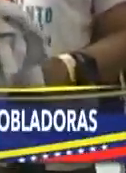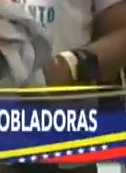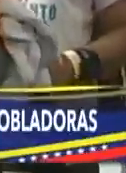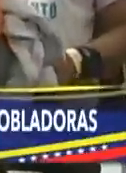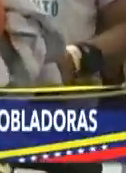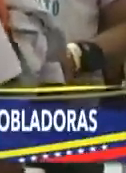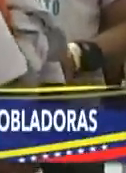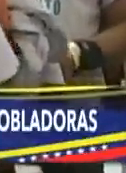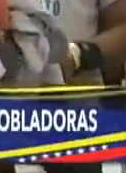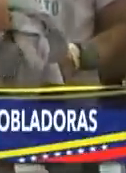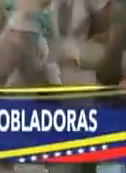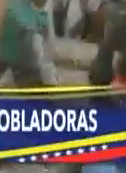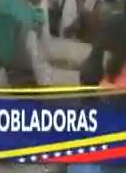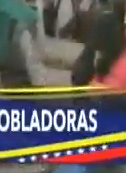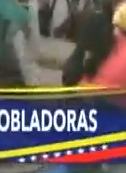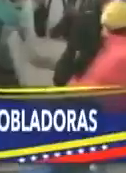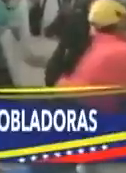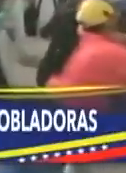este rendimiento